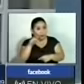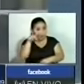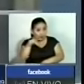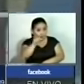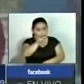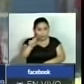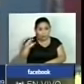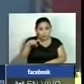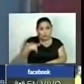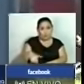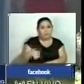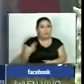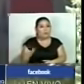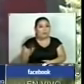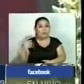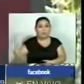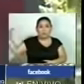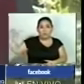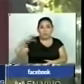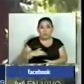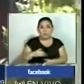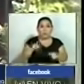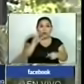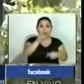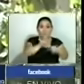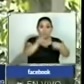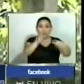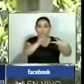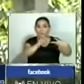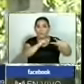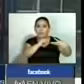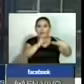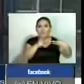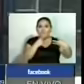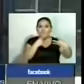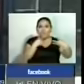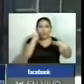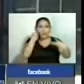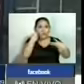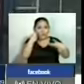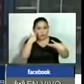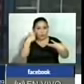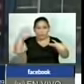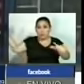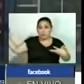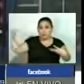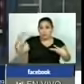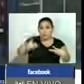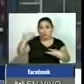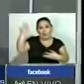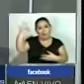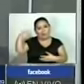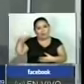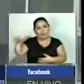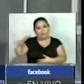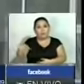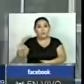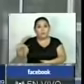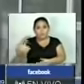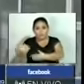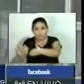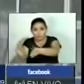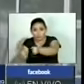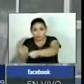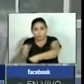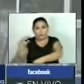semana ingresen 3 vuelos los días lunes, miércoles y viernes de guatemaltecos que estuvieron retenidos por ICE y también